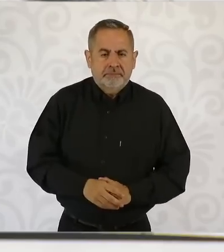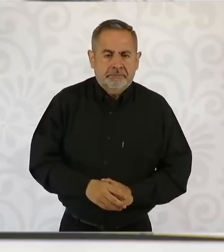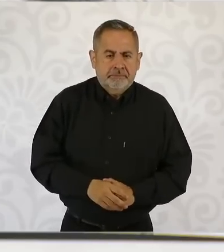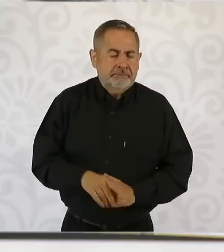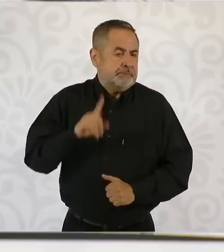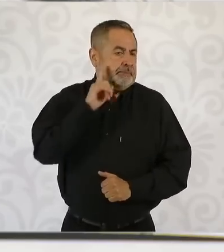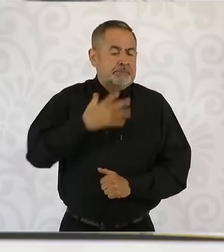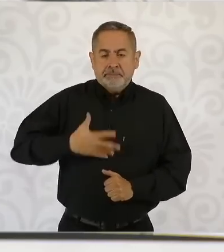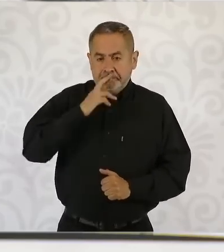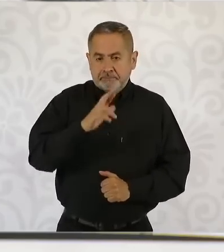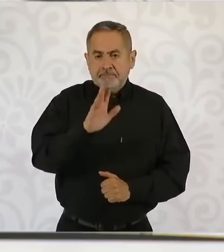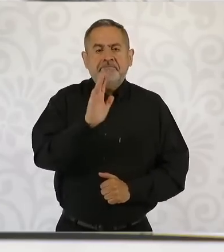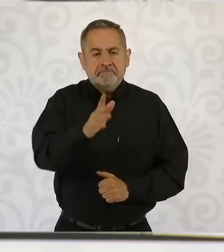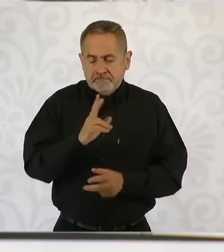senadores